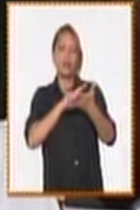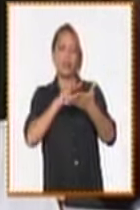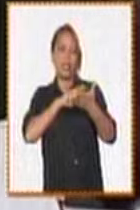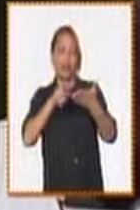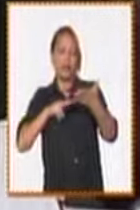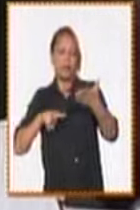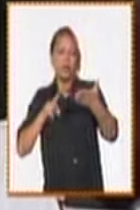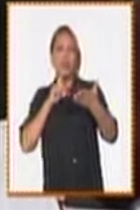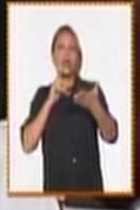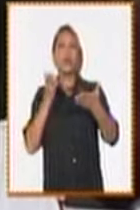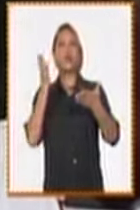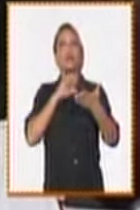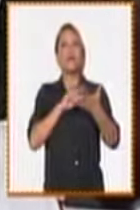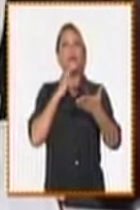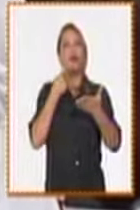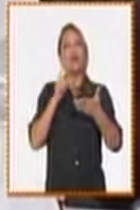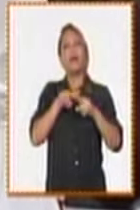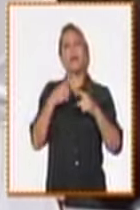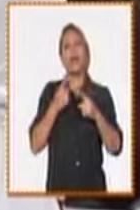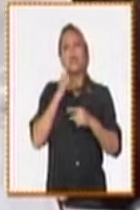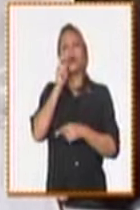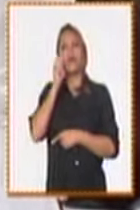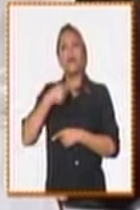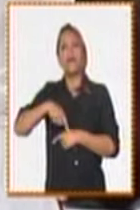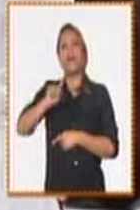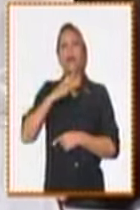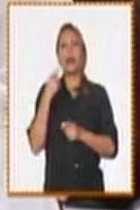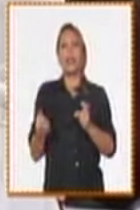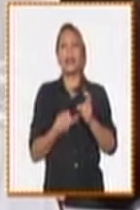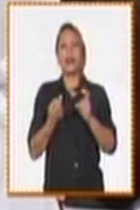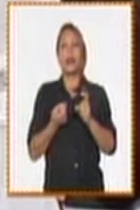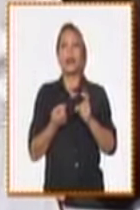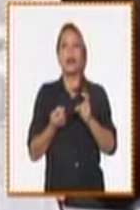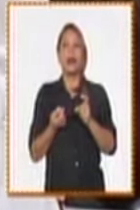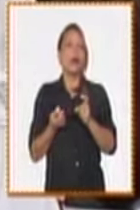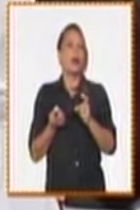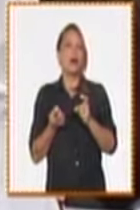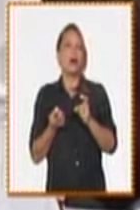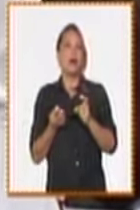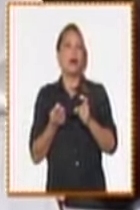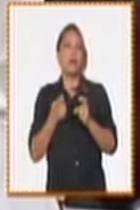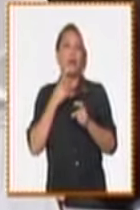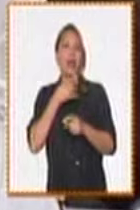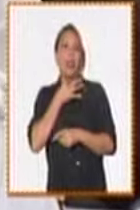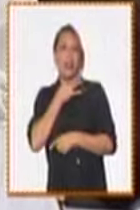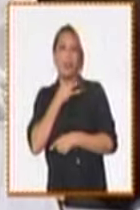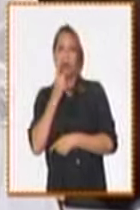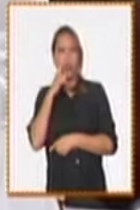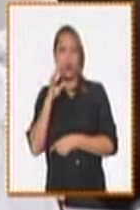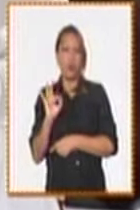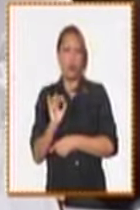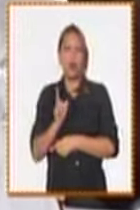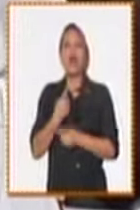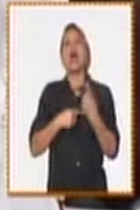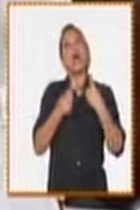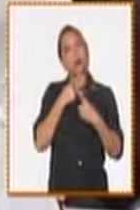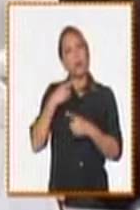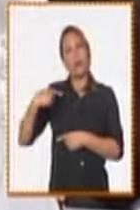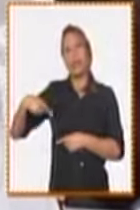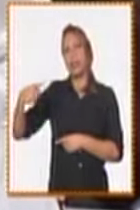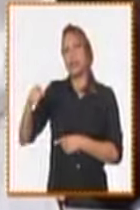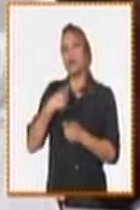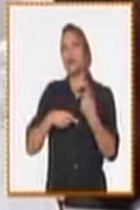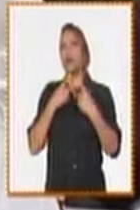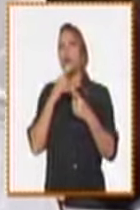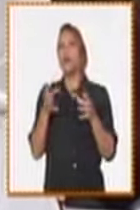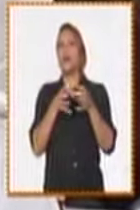¿por qué estos hombres fueron a la guerra? Porque estaban arruinados. No es así. Puede ser que una generación, un grupo, vaya a una